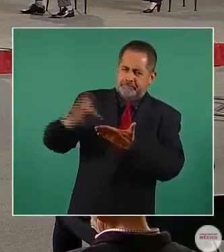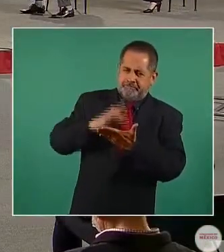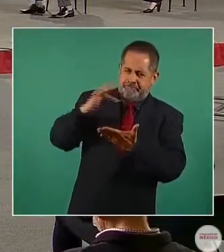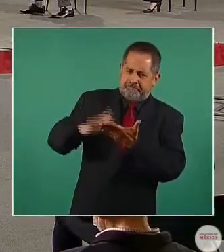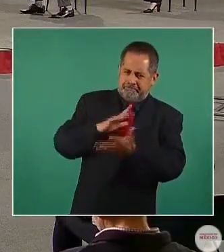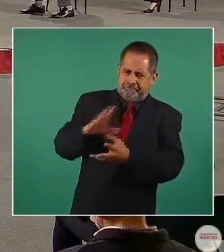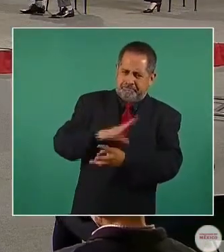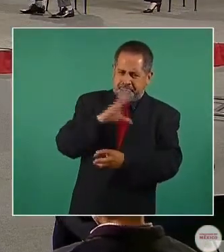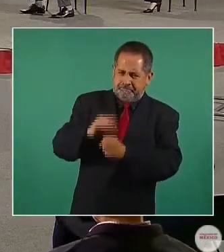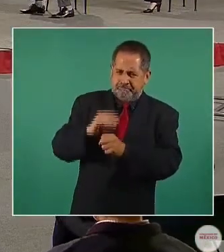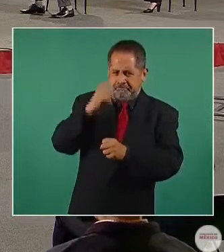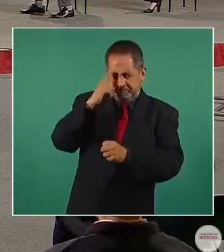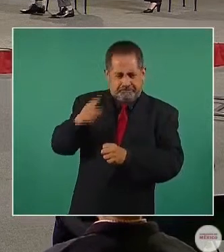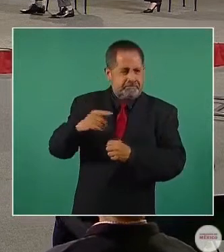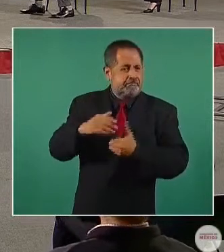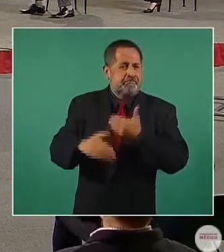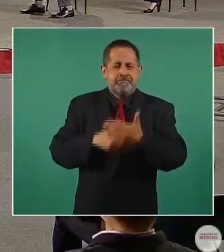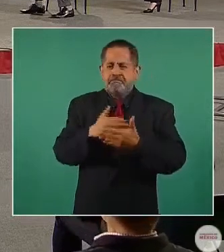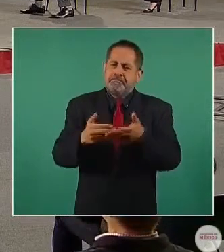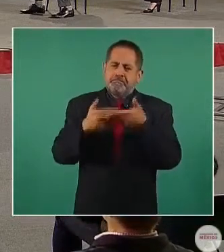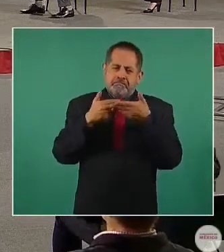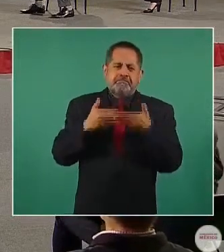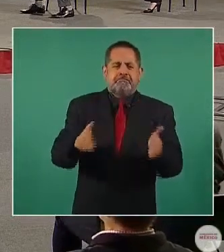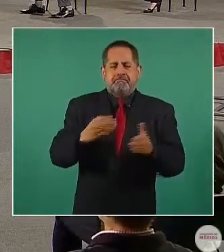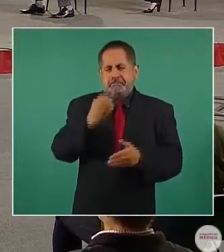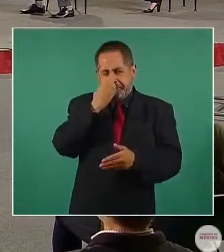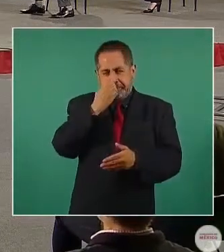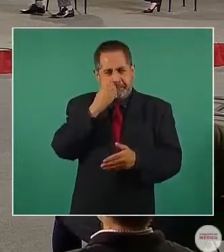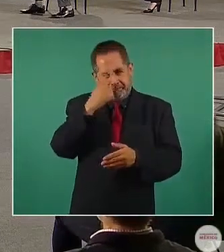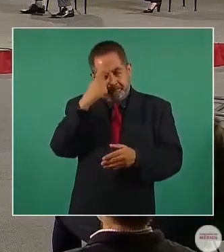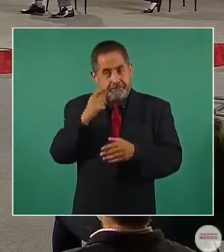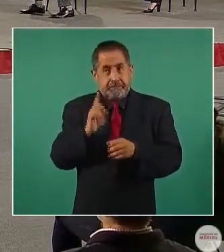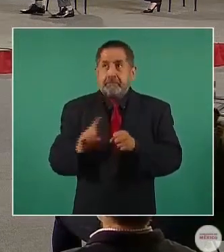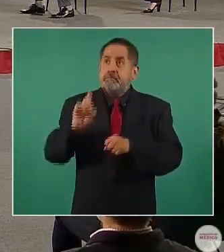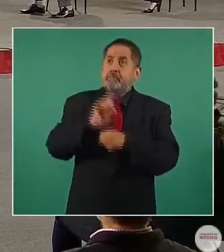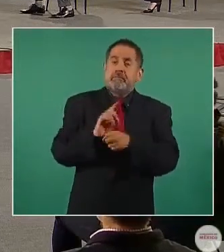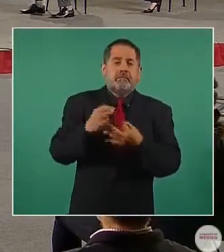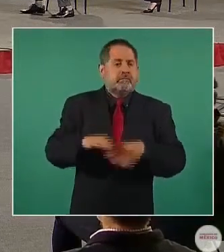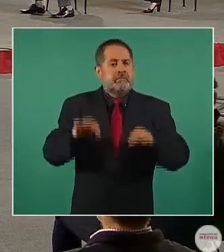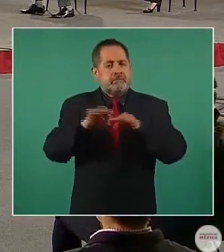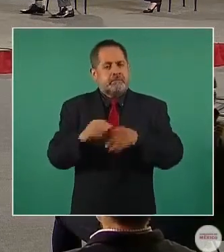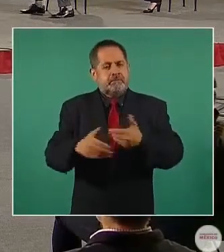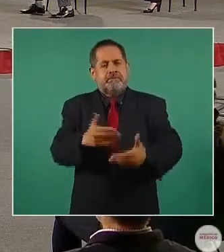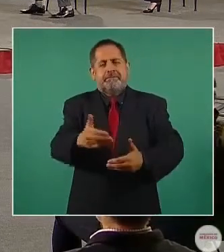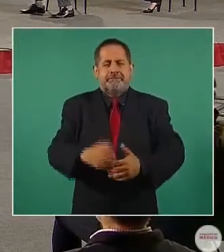apoyo para estar preparados en este día tan importante.